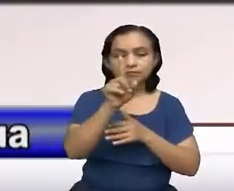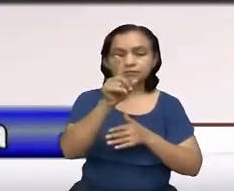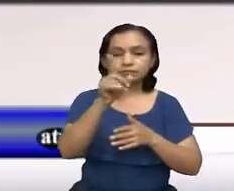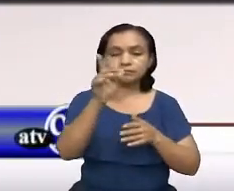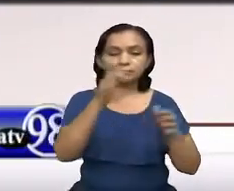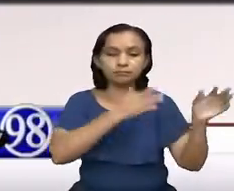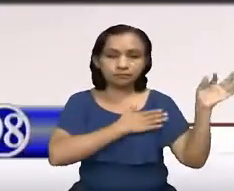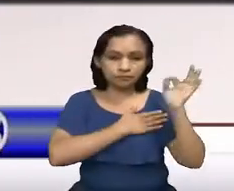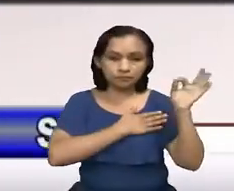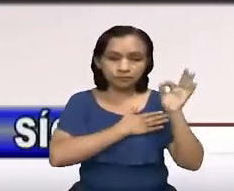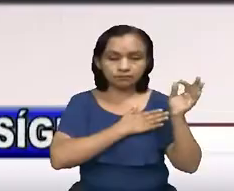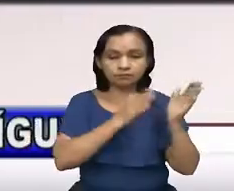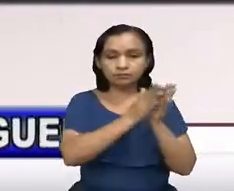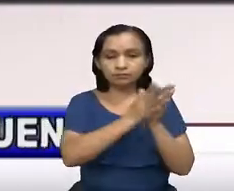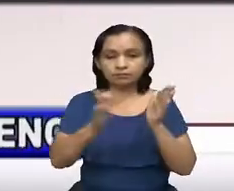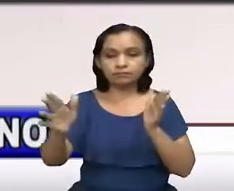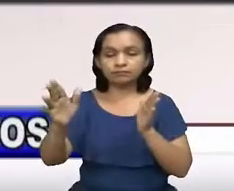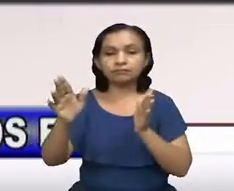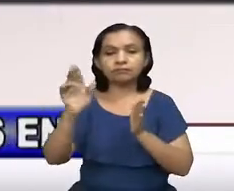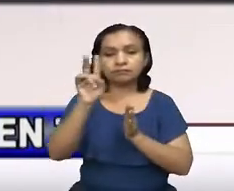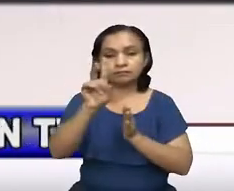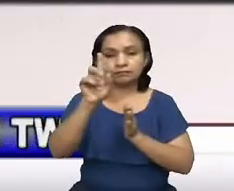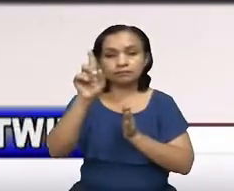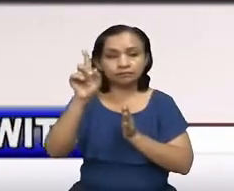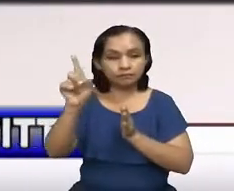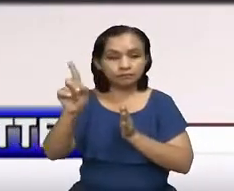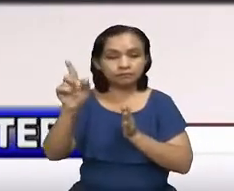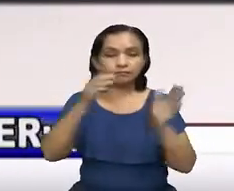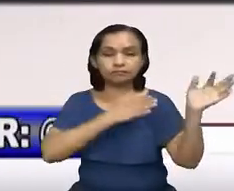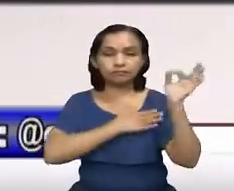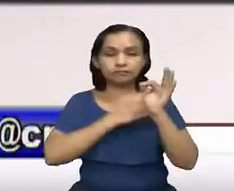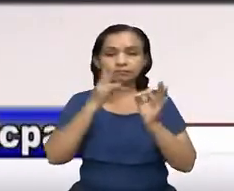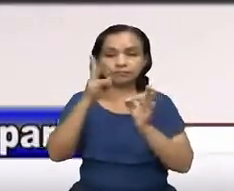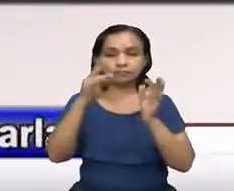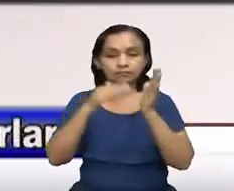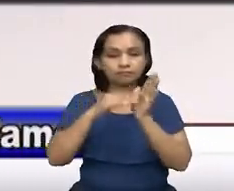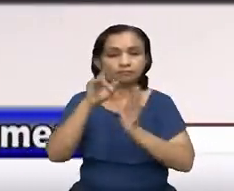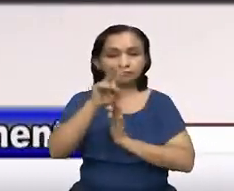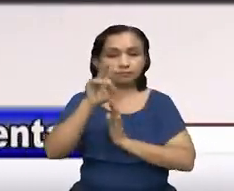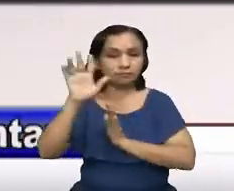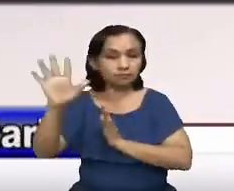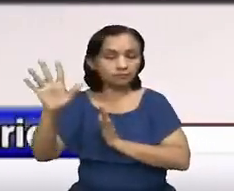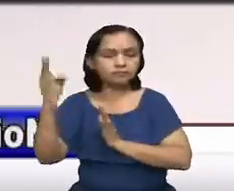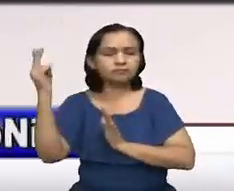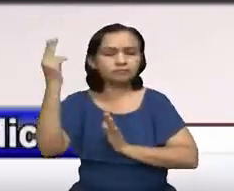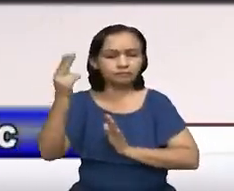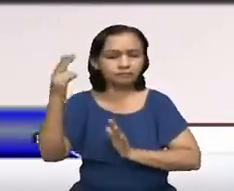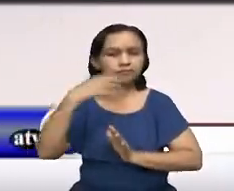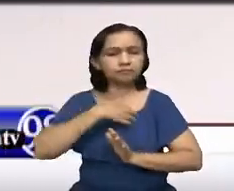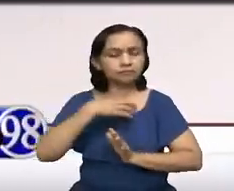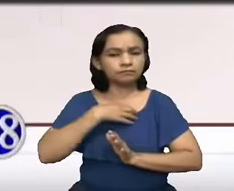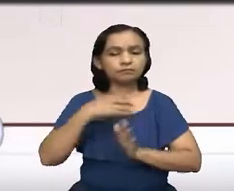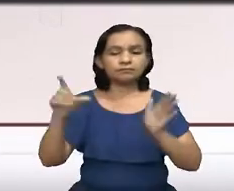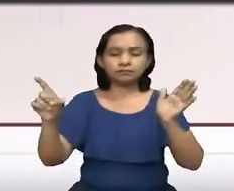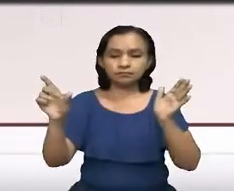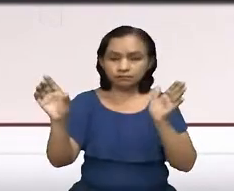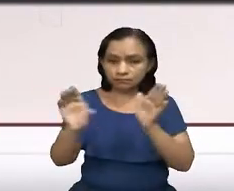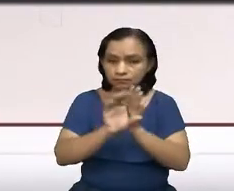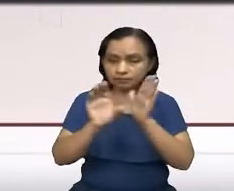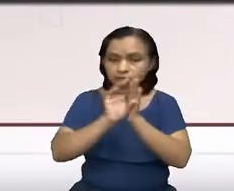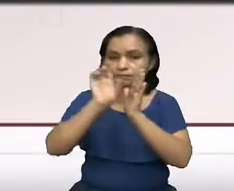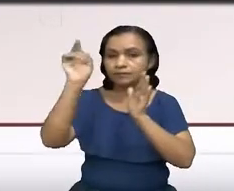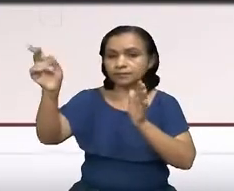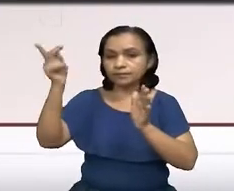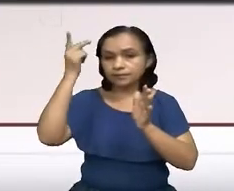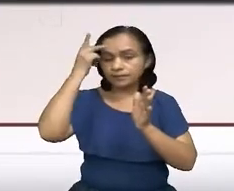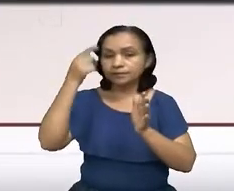febrero del 2020 al 21 de febrero del 2025, en uso de las facultades que le confiere la Constitución